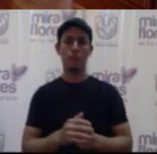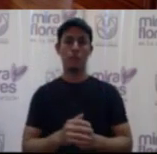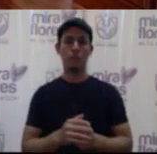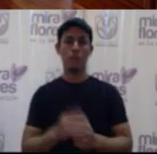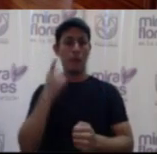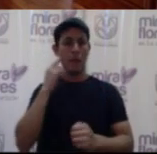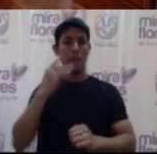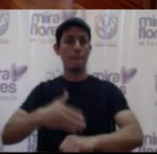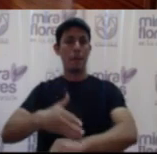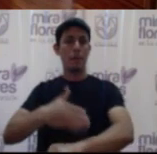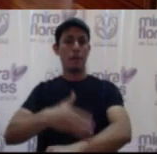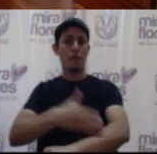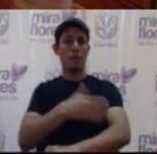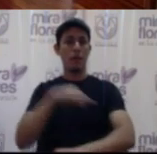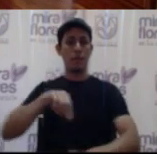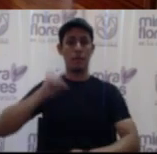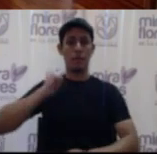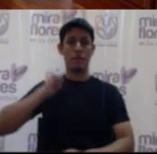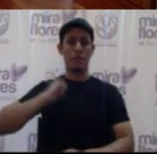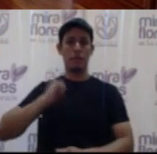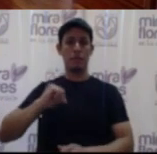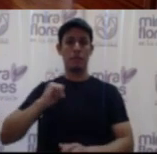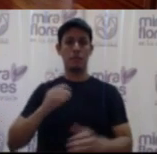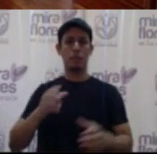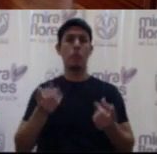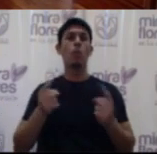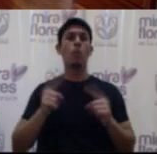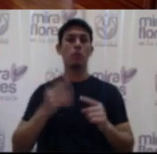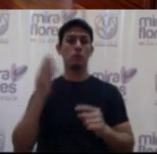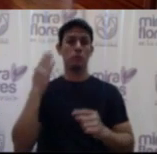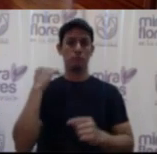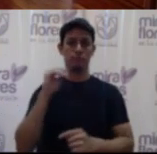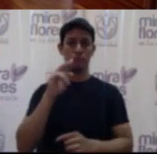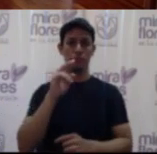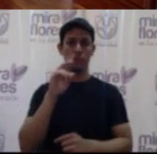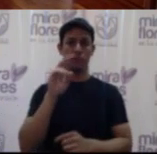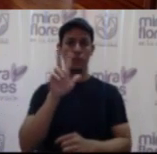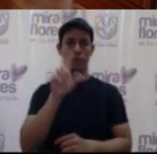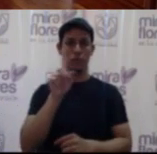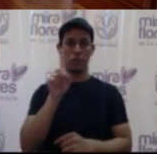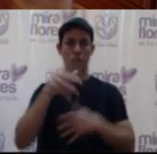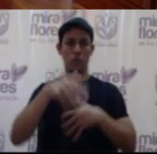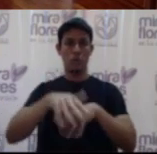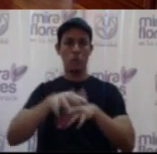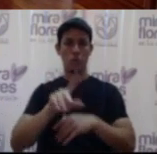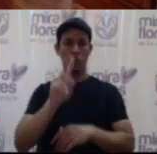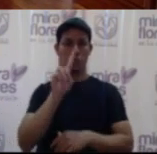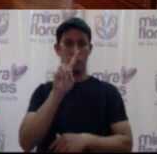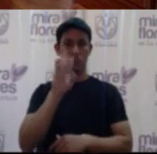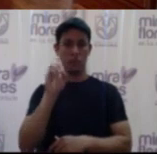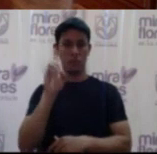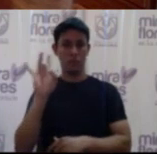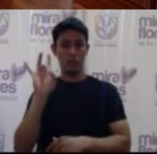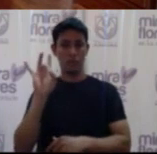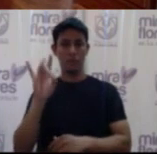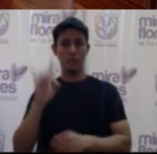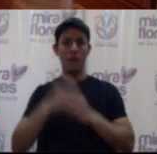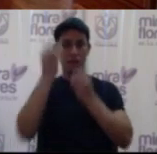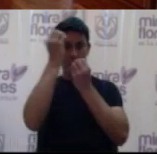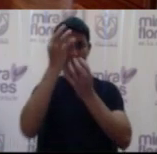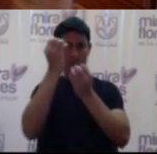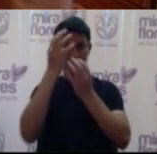gestión municipal correspondiente al 31 de julio de 2018. Asimismo, los informes